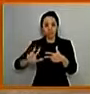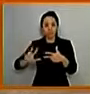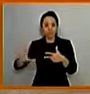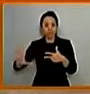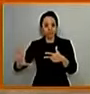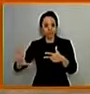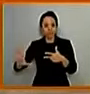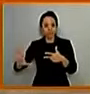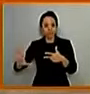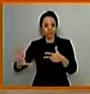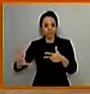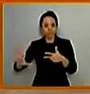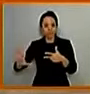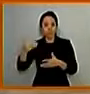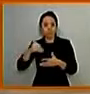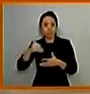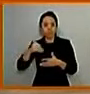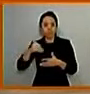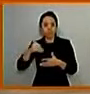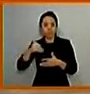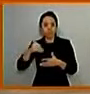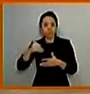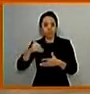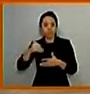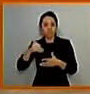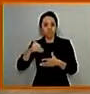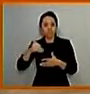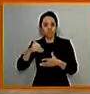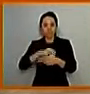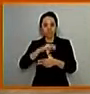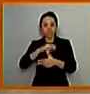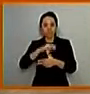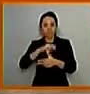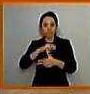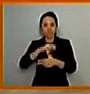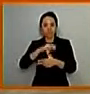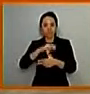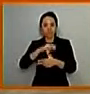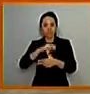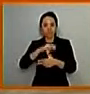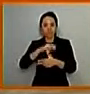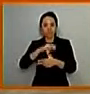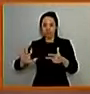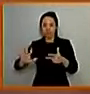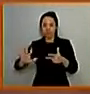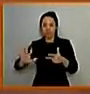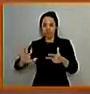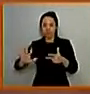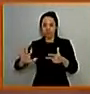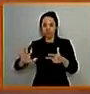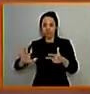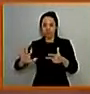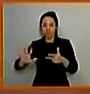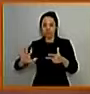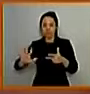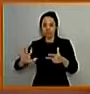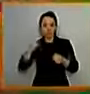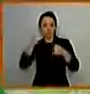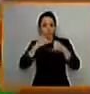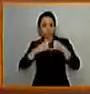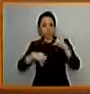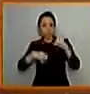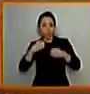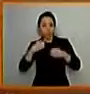35. Repito los tres números ganadores, 13, 28 y 35. Jugadores, y vamos a finalizar